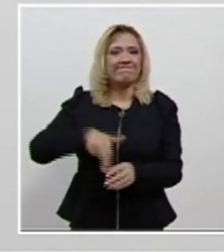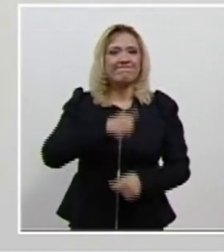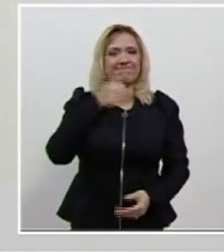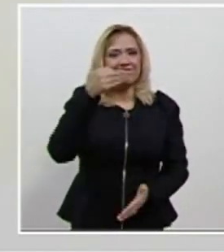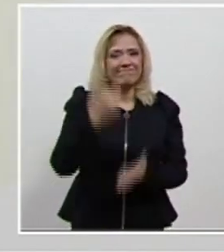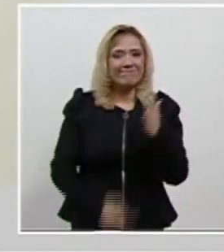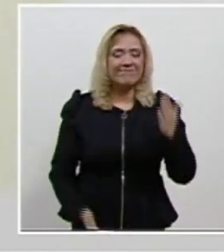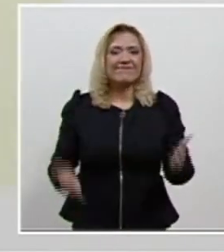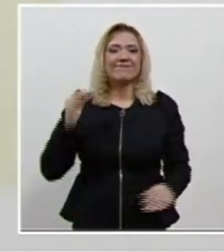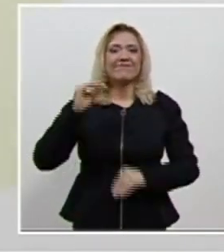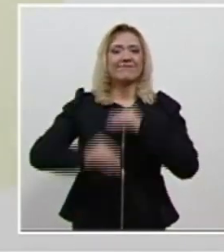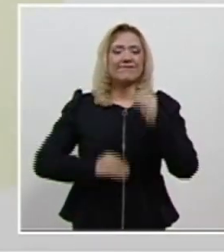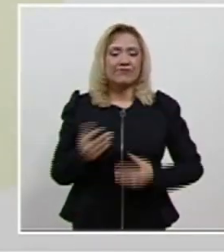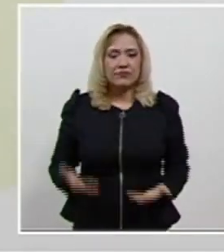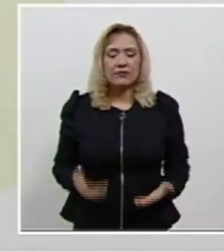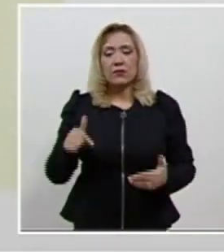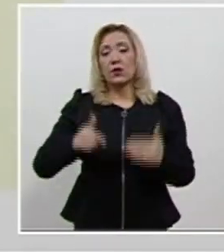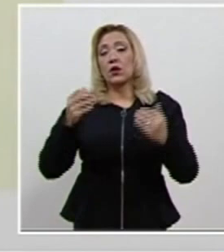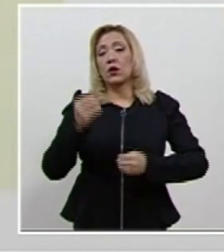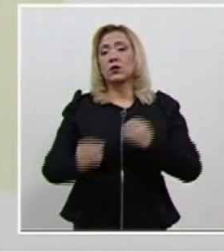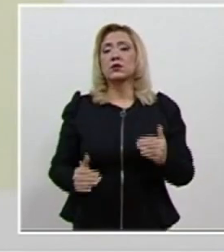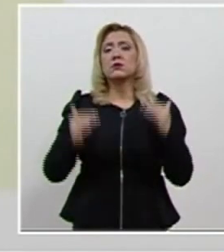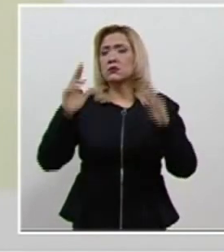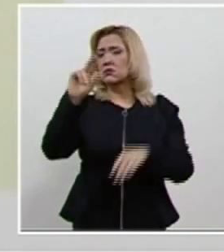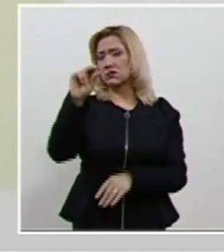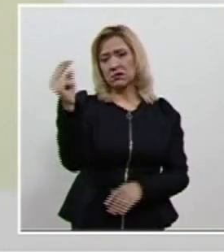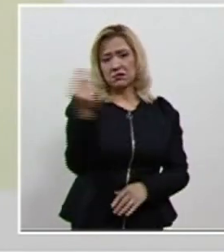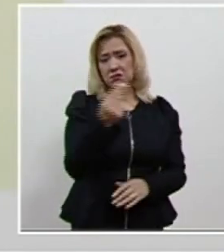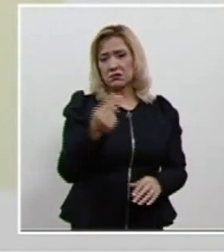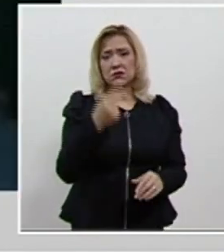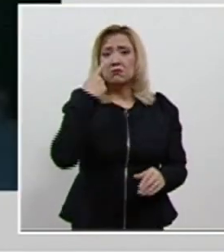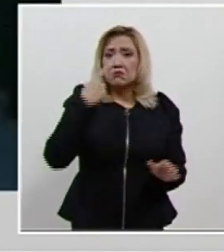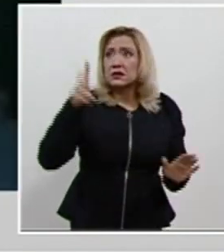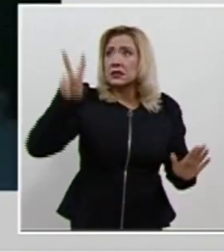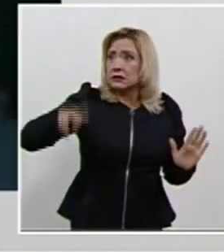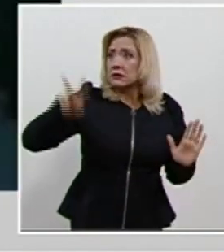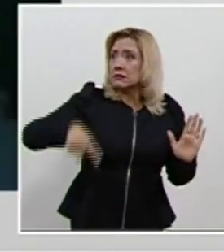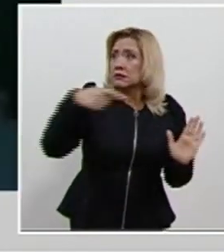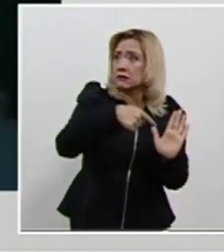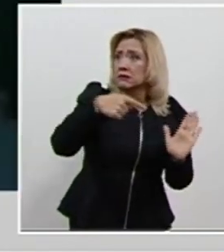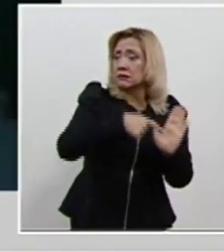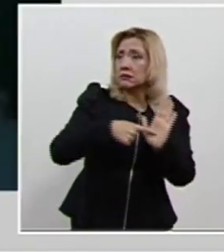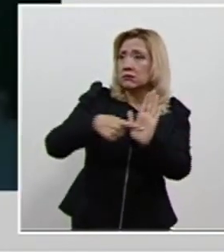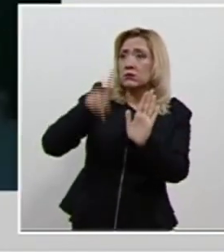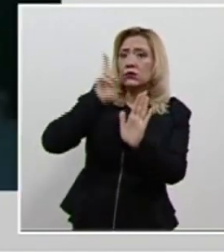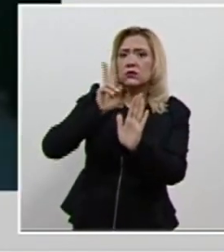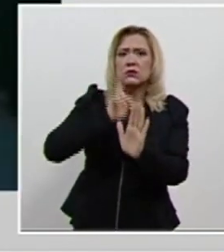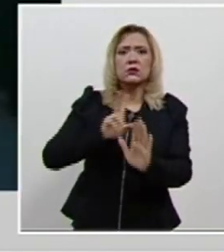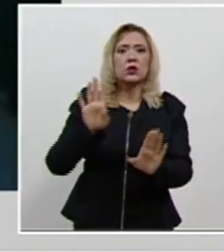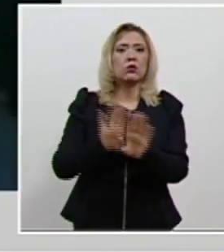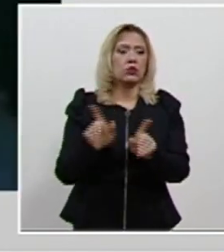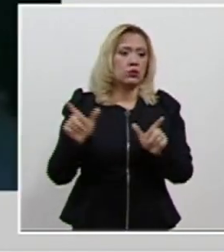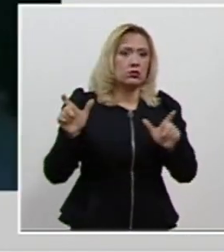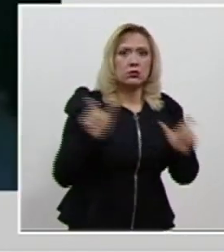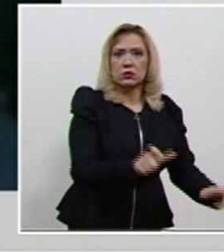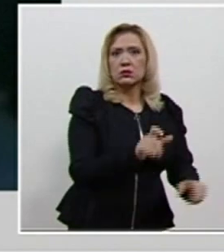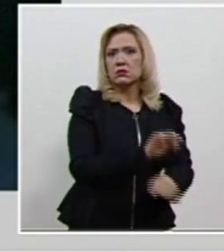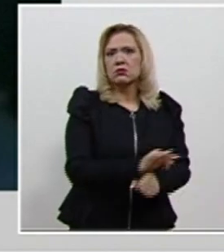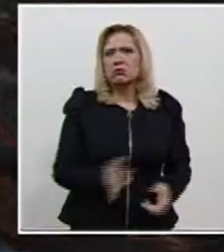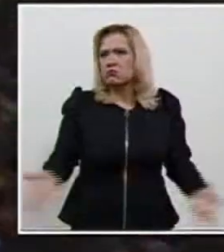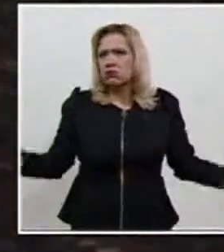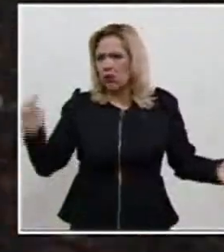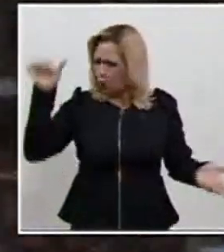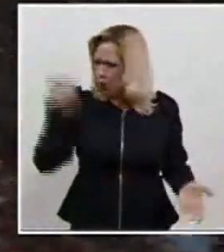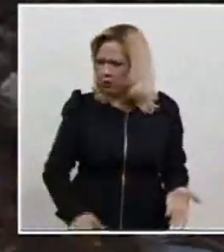de casos no se necesita acreditar un daño ambiental para emitir medidas cautelares, pues de no hacerlo, los daños al